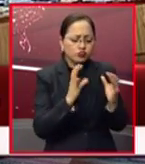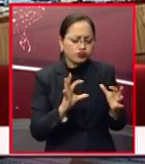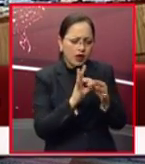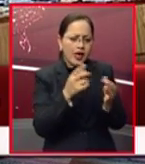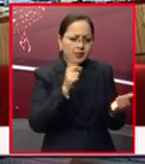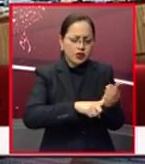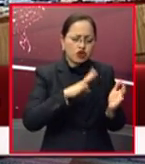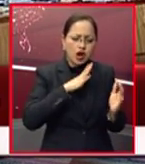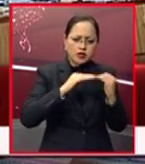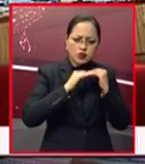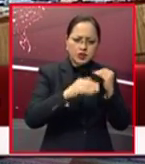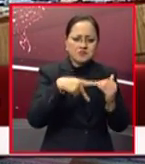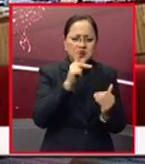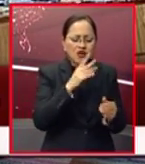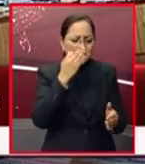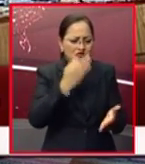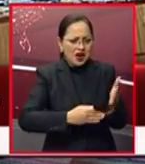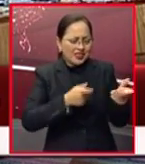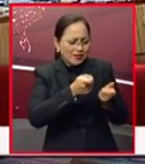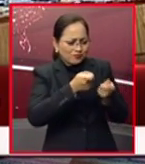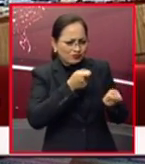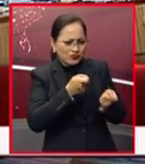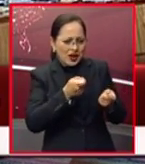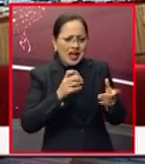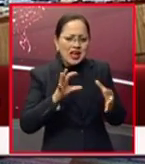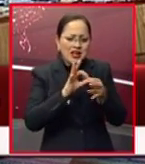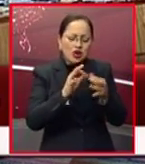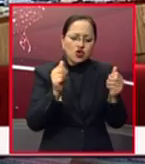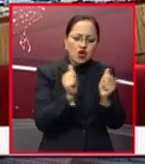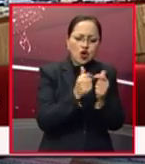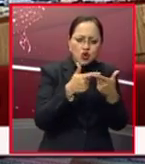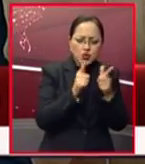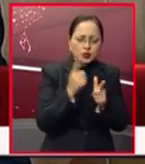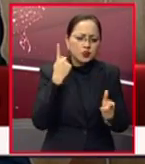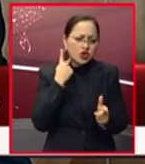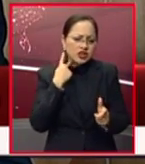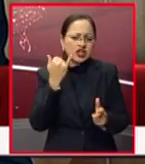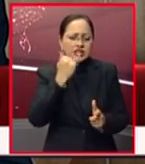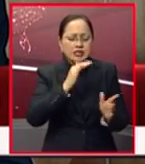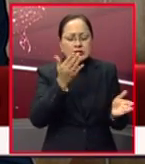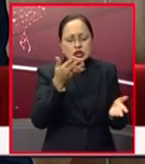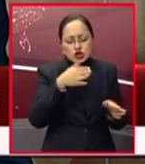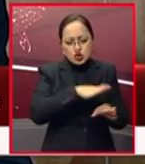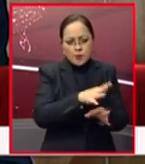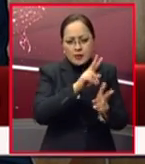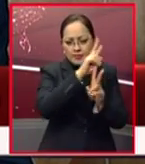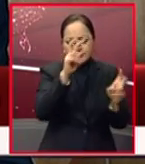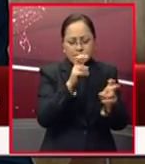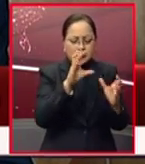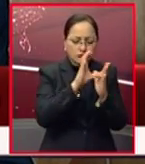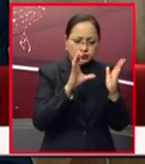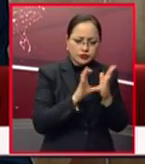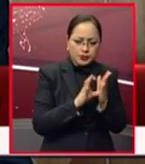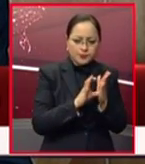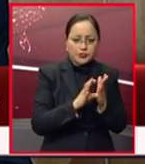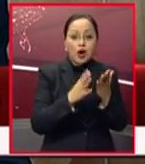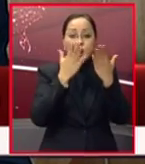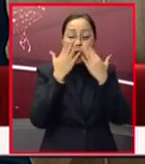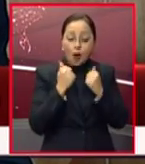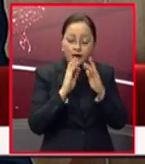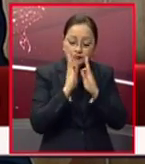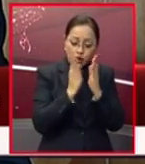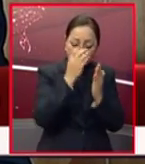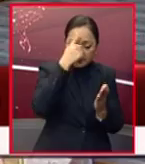existen problemas de coordinación entre distintos poderes y partidos políticos en materia del orden constitucional. Señaló que no existen los